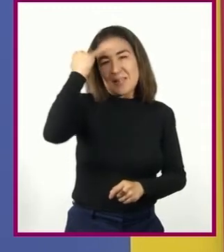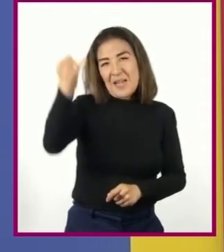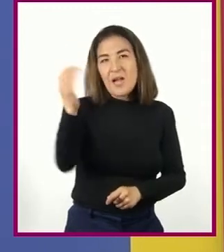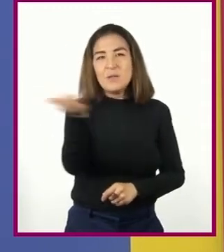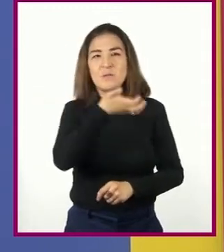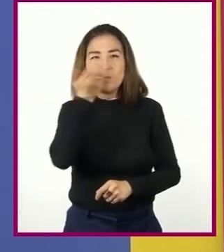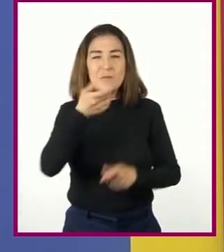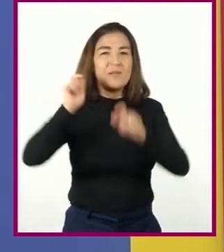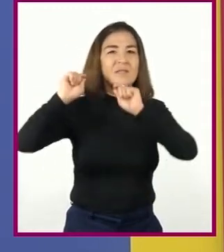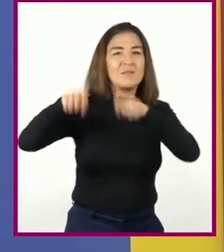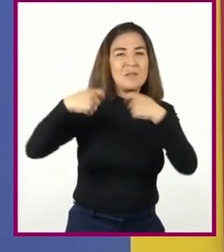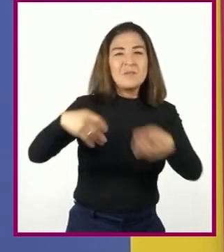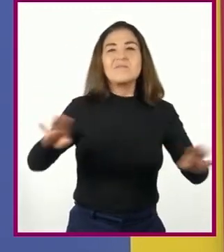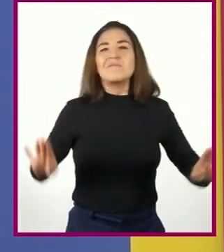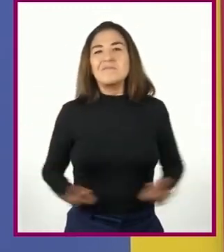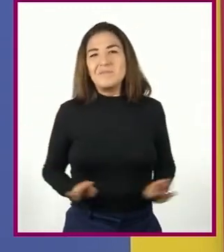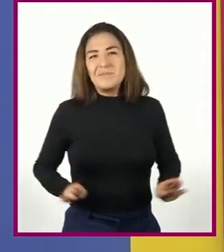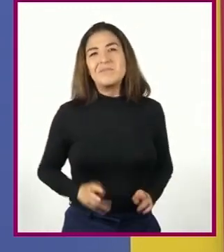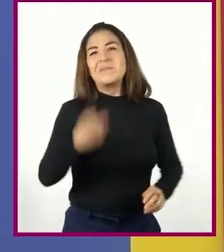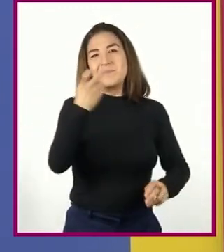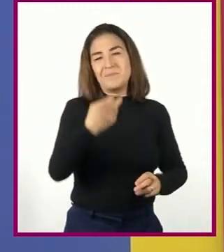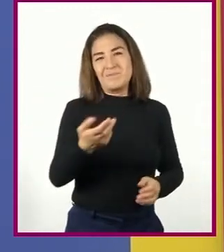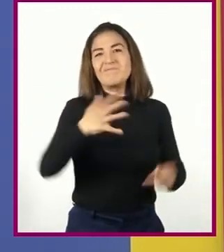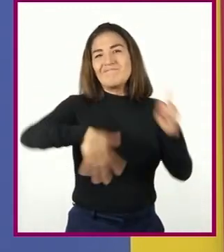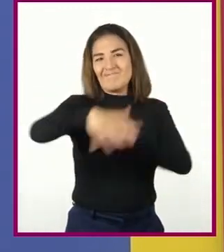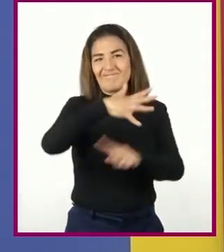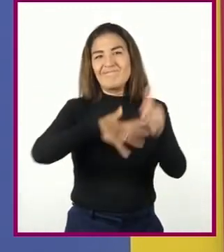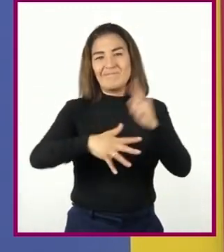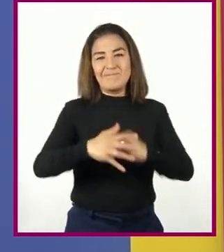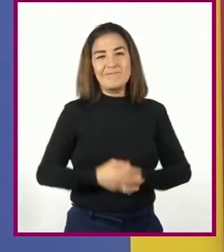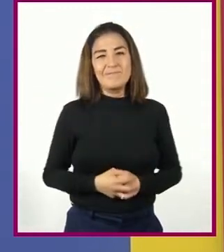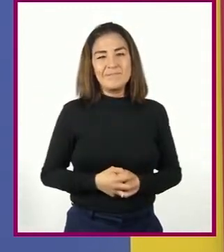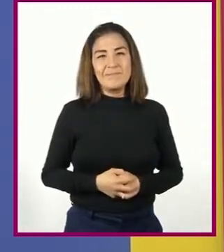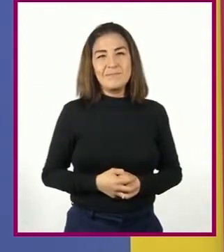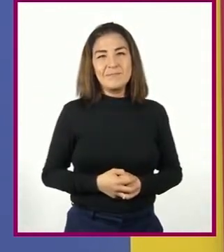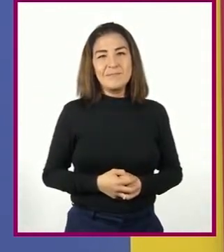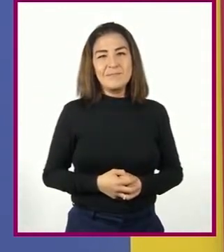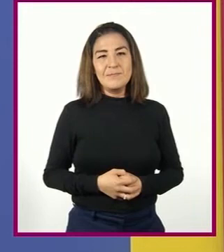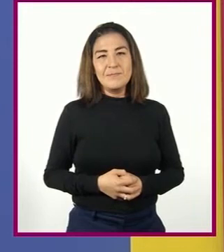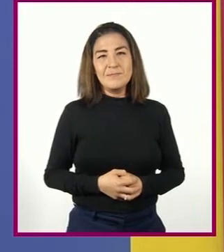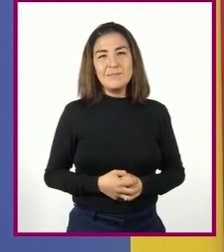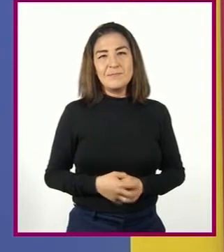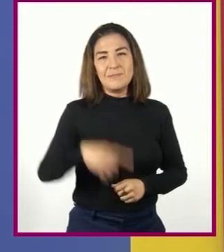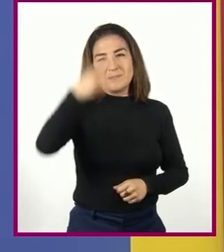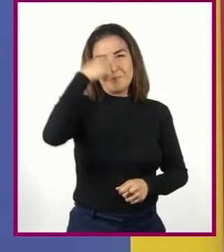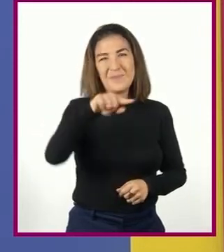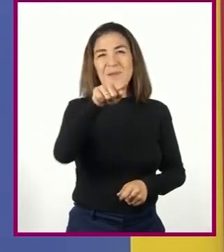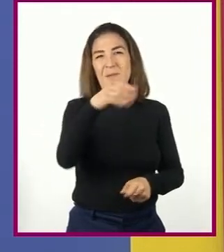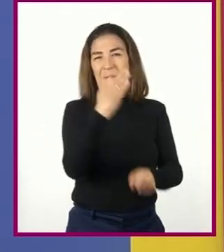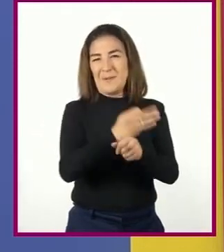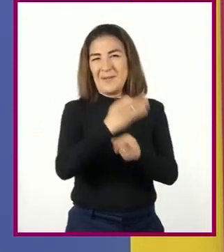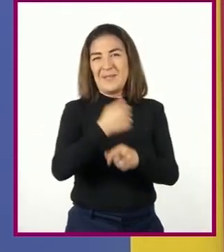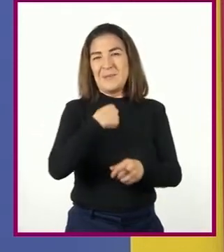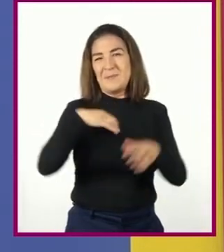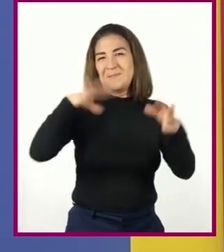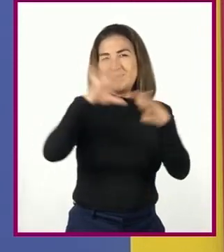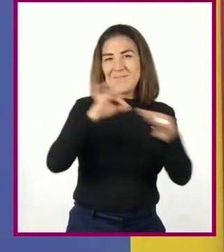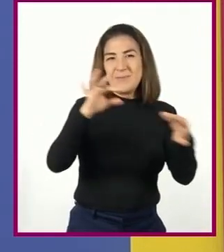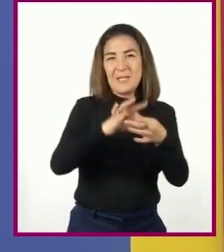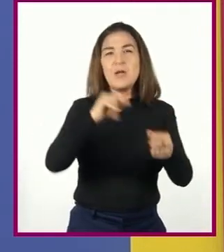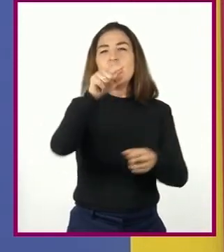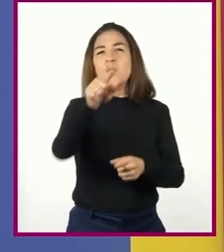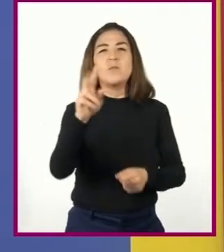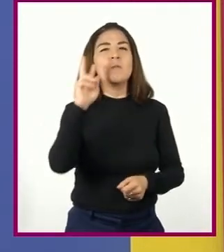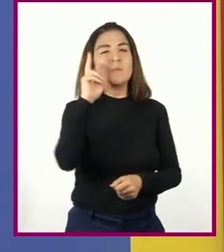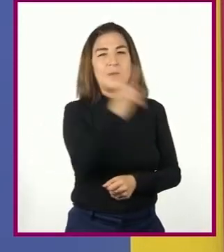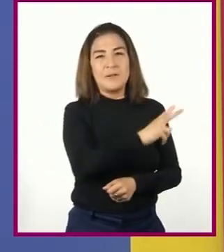y comportamientos que prevalecen en nuestros entornos. Para complementar lo que he comentado,